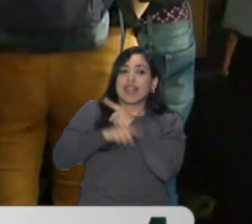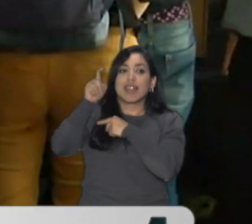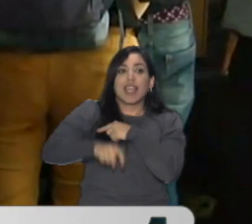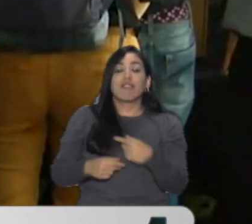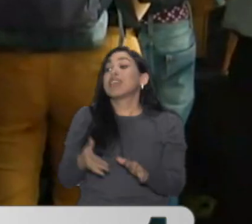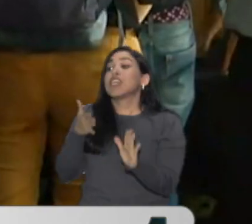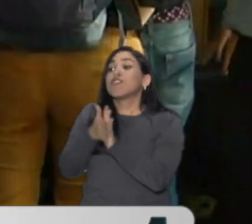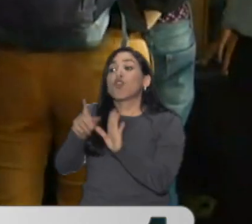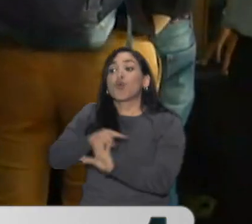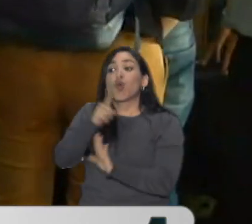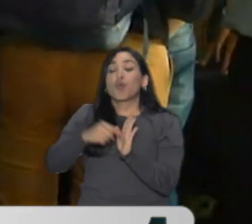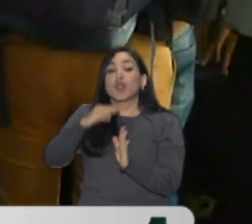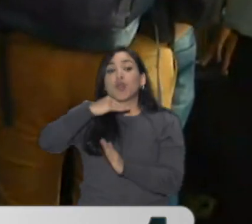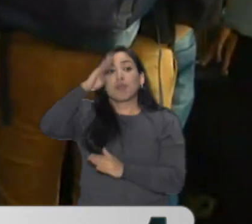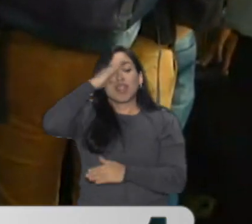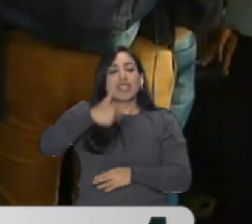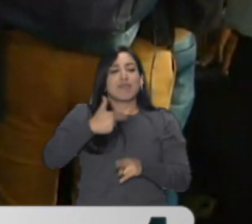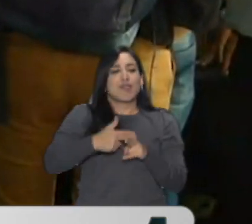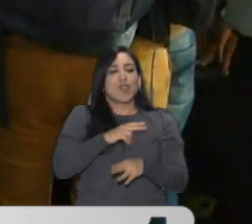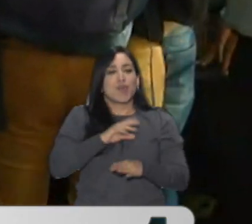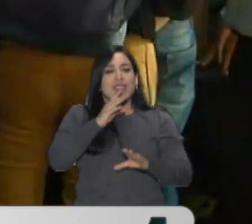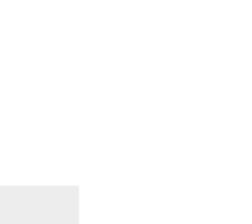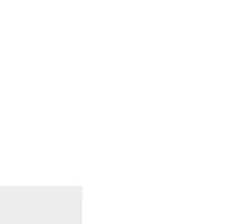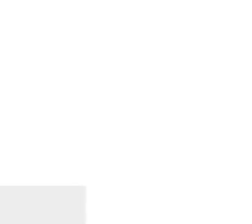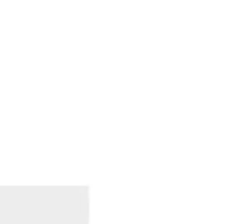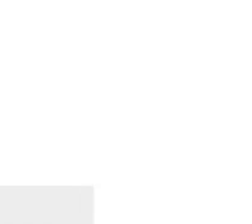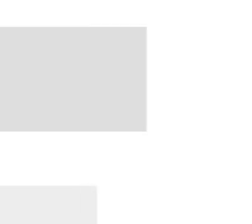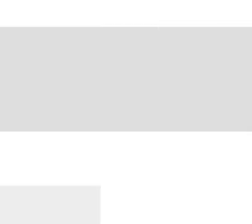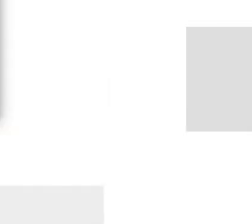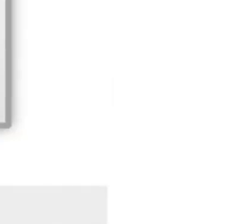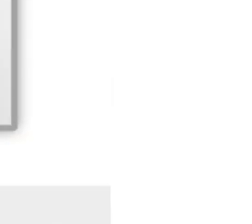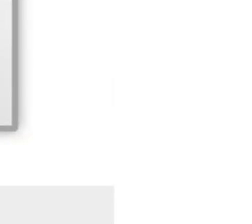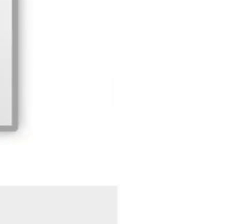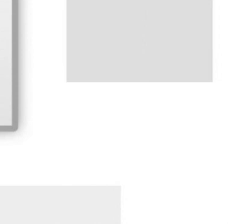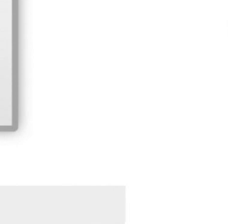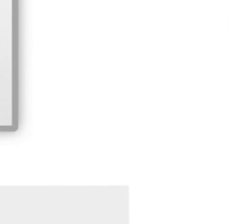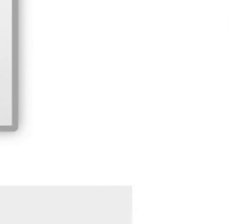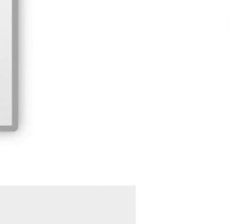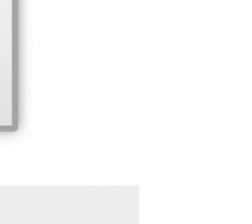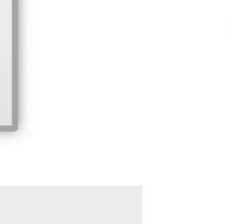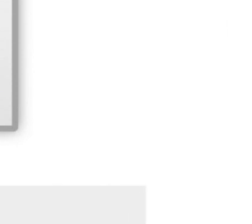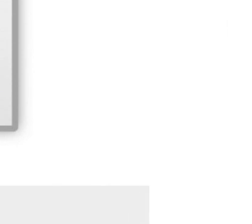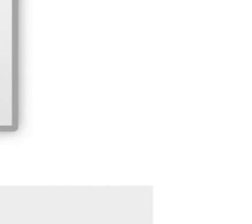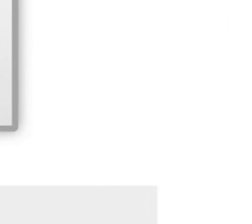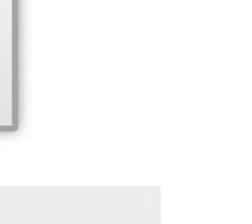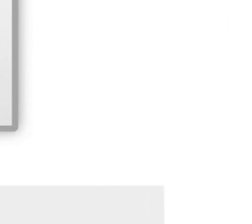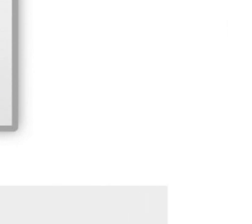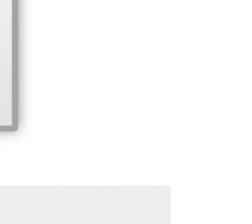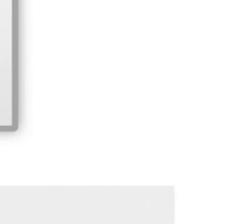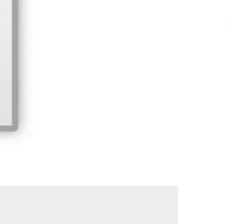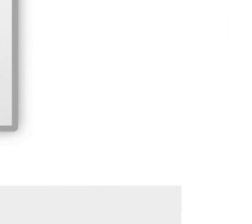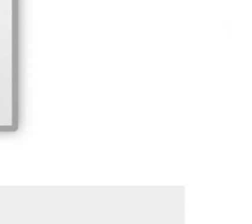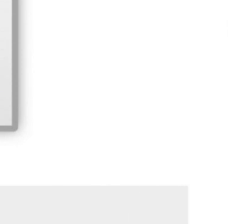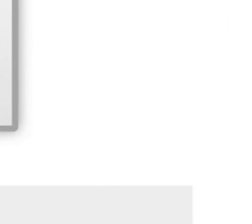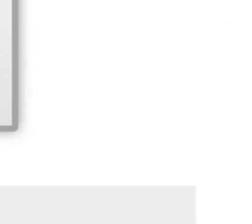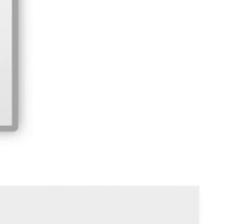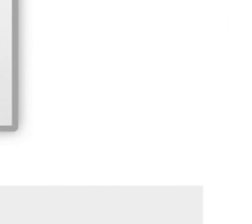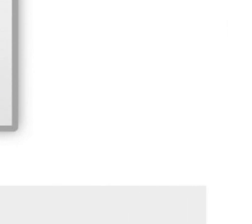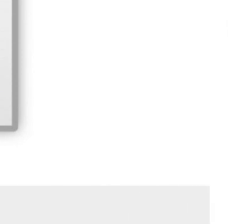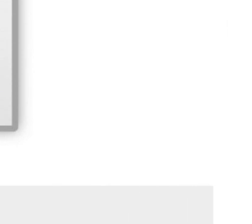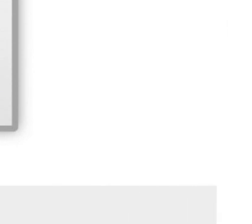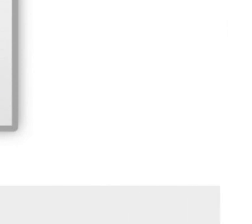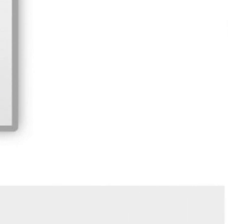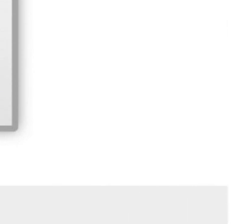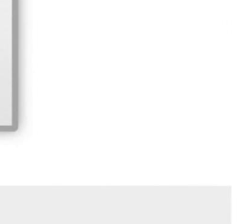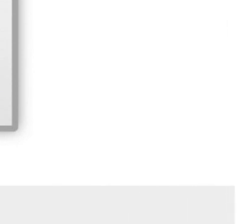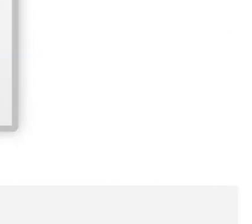Esto desde Medellín. Yusi Chaparro, Noticentro 1 CMI. Noticentro 1 CMI presenta una empresa